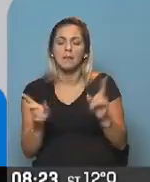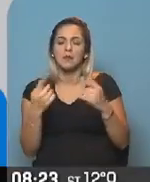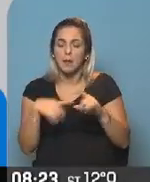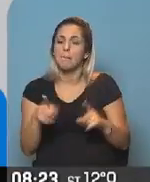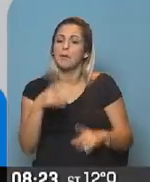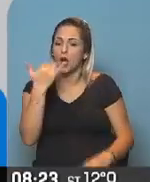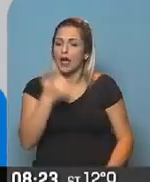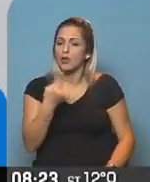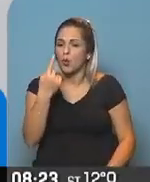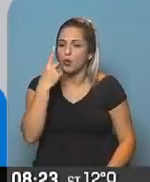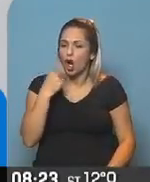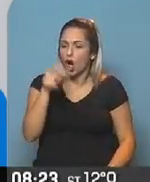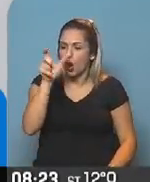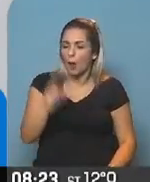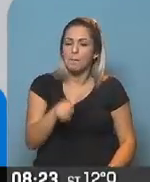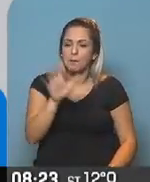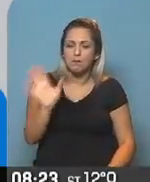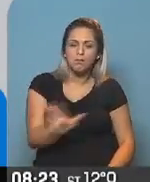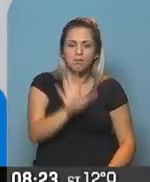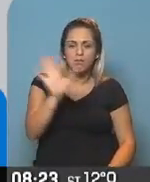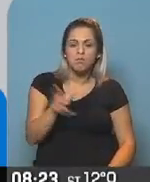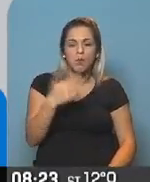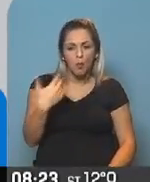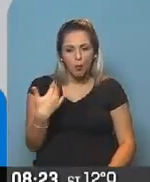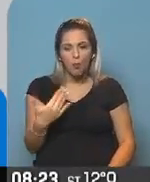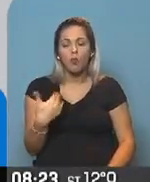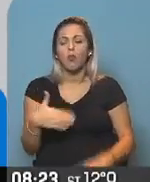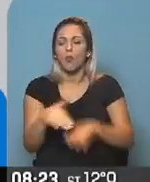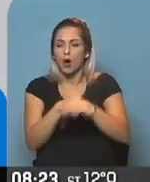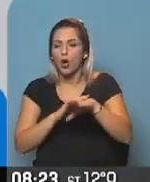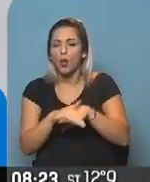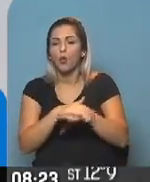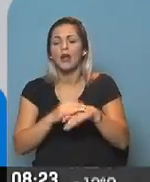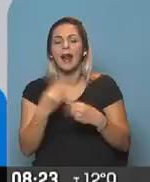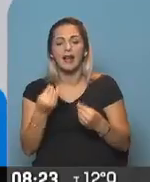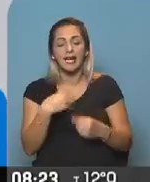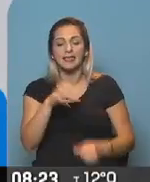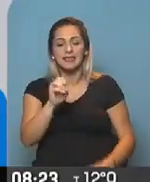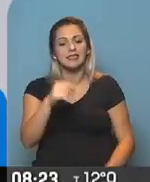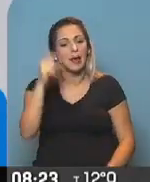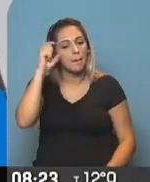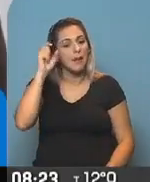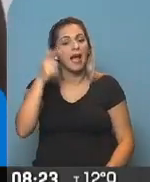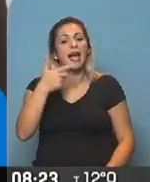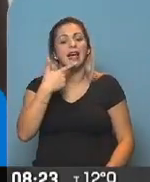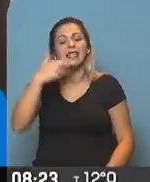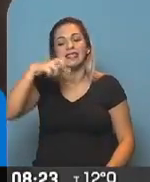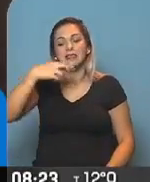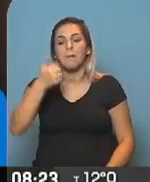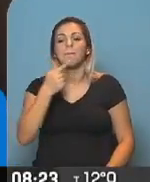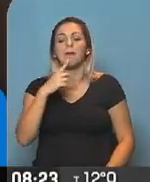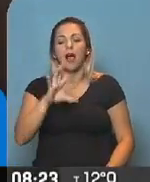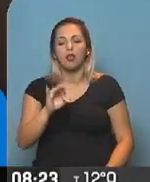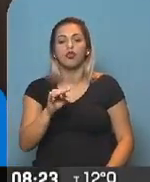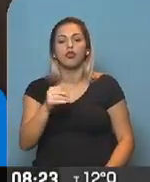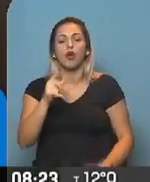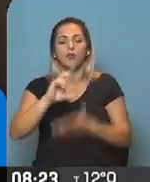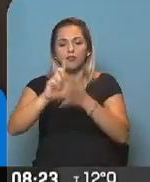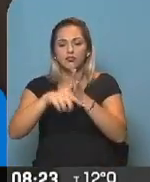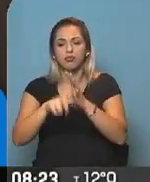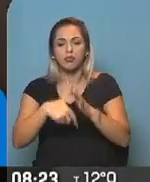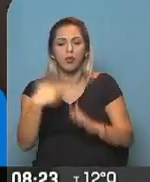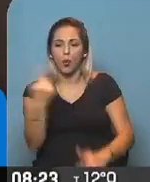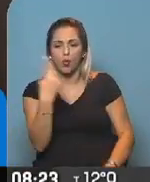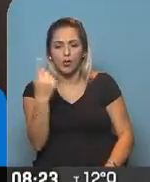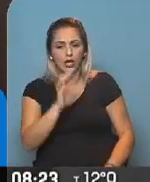un hombre misterioso y con métodos poco claros puede curar el espanto. Es un mediometraje, 60 minutos nada más, que por momentos no se